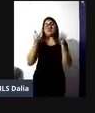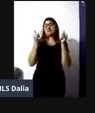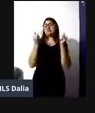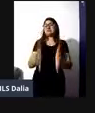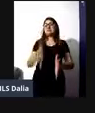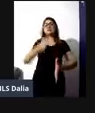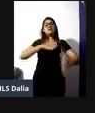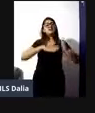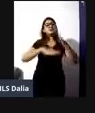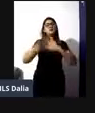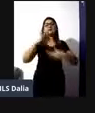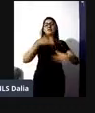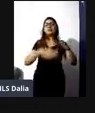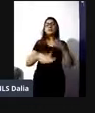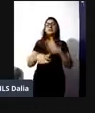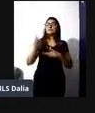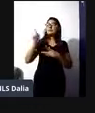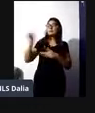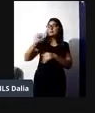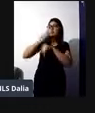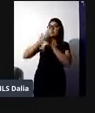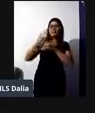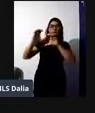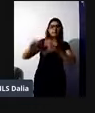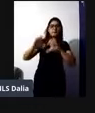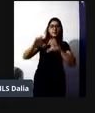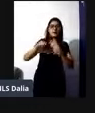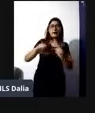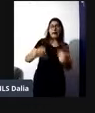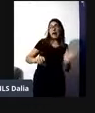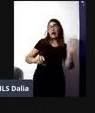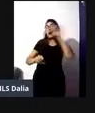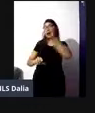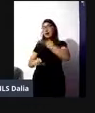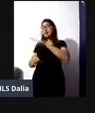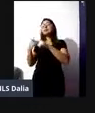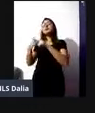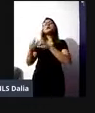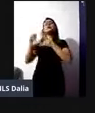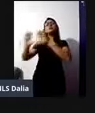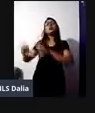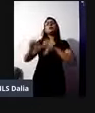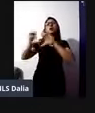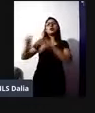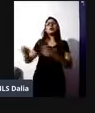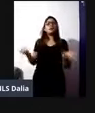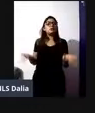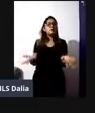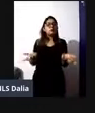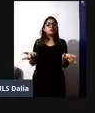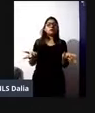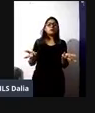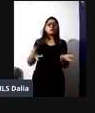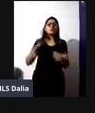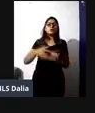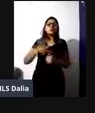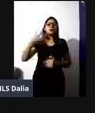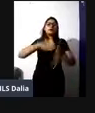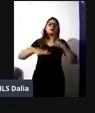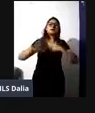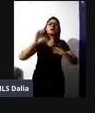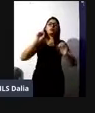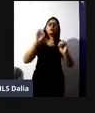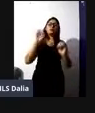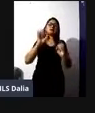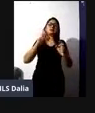cuida al cuidador? ¿Quién se preocupa por cómo se siente, por qué está tan cansado, por qué está de malas, por qué